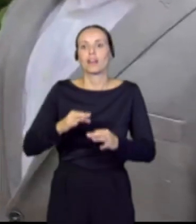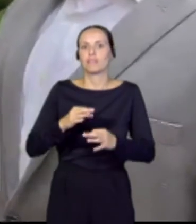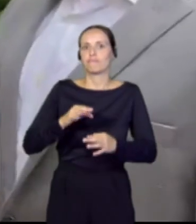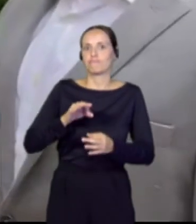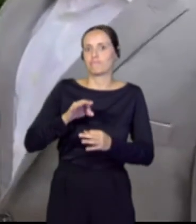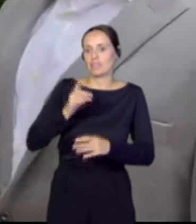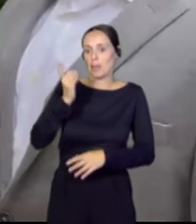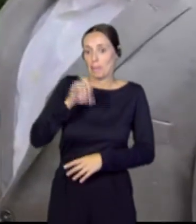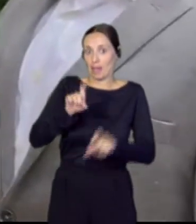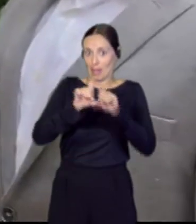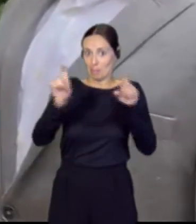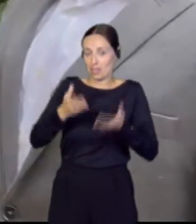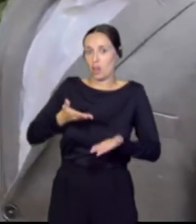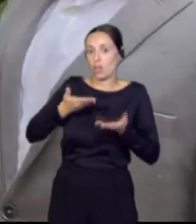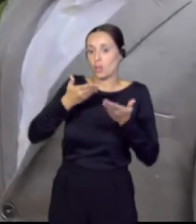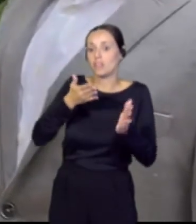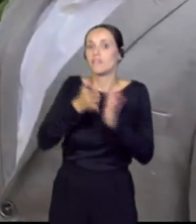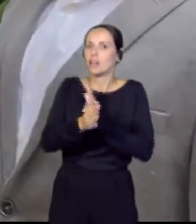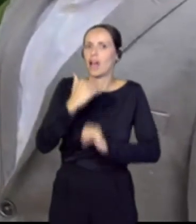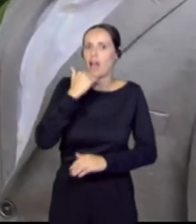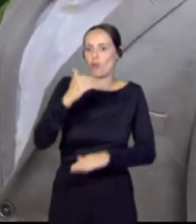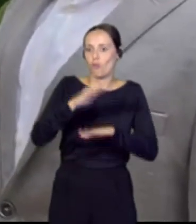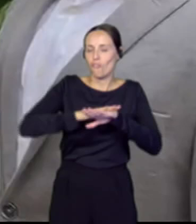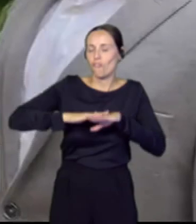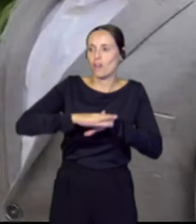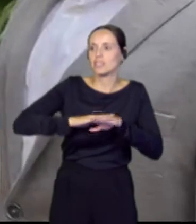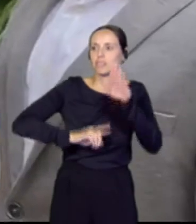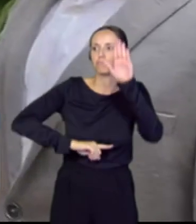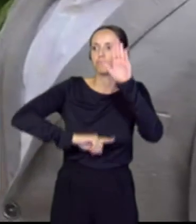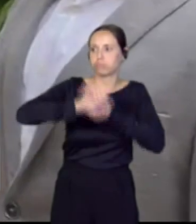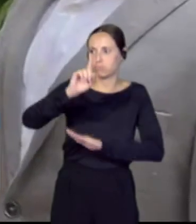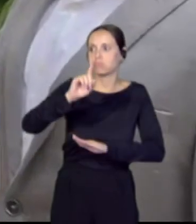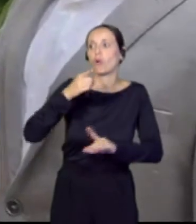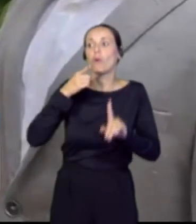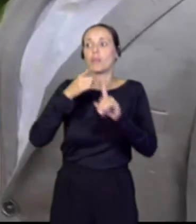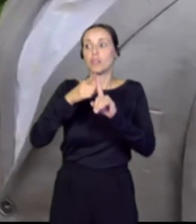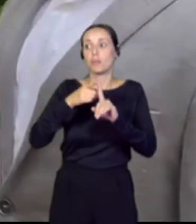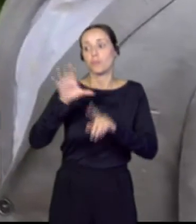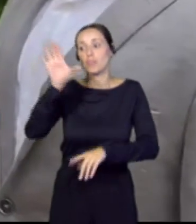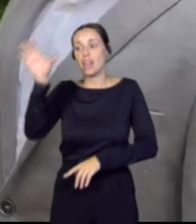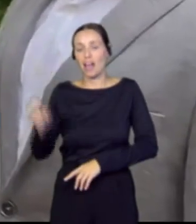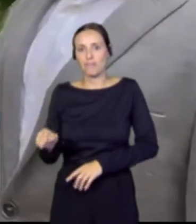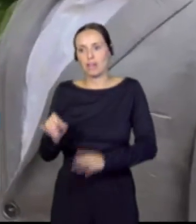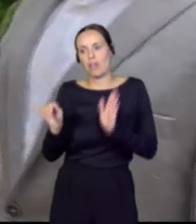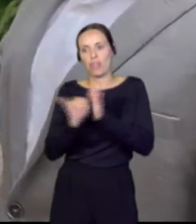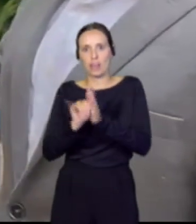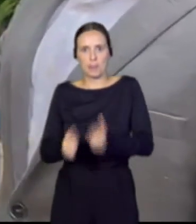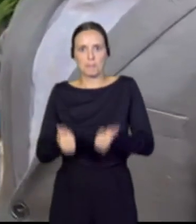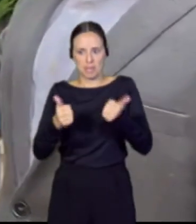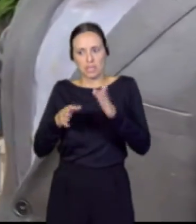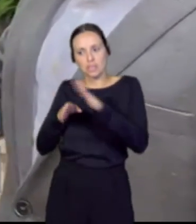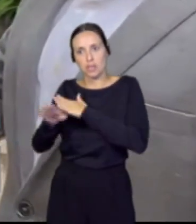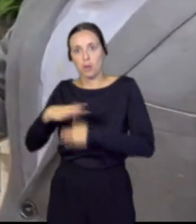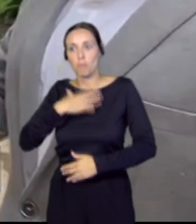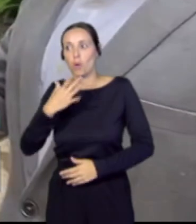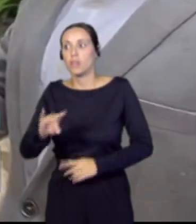están empezando ya a dar saltos y a servir de base para poder acceder al continente de África. Yo creo que hoy vamos a analizar cómo